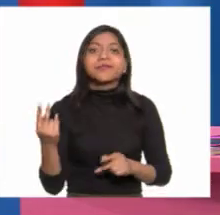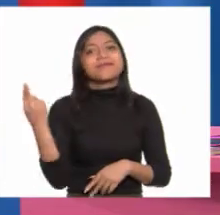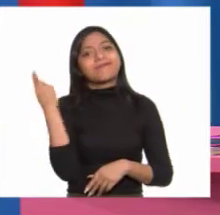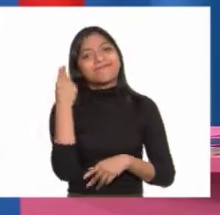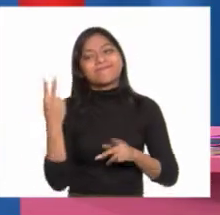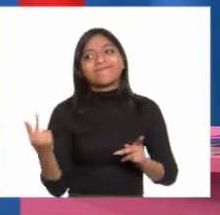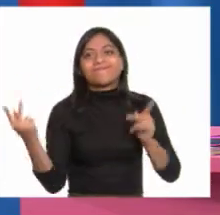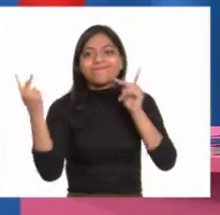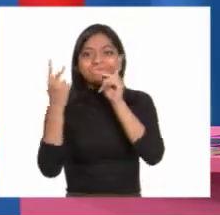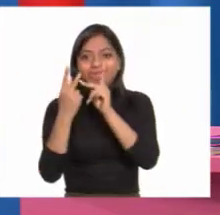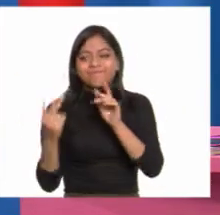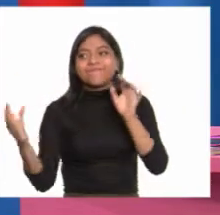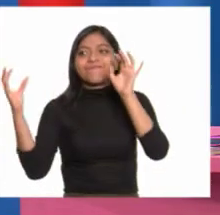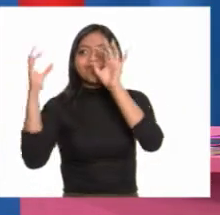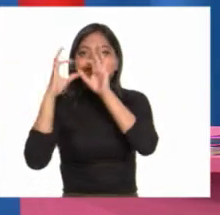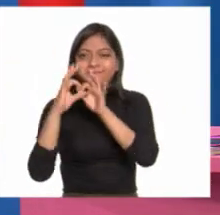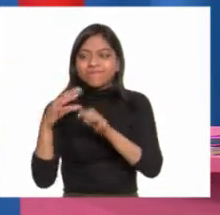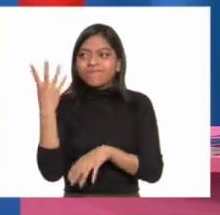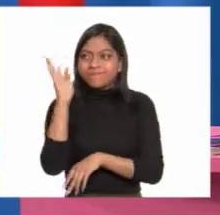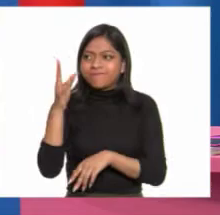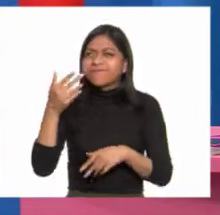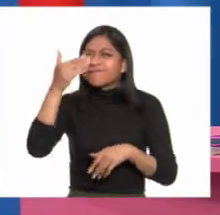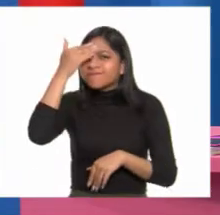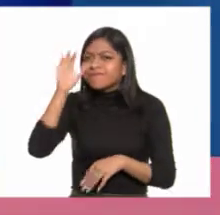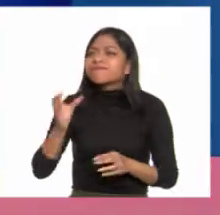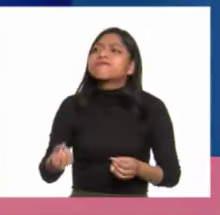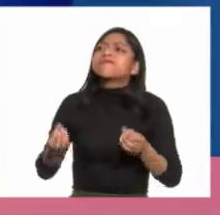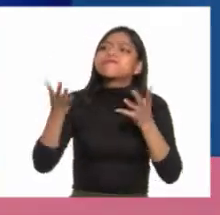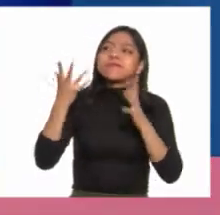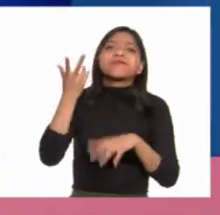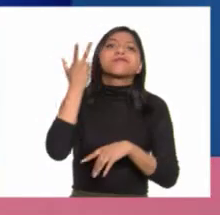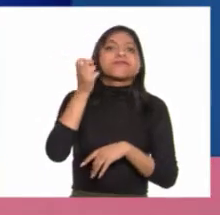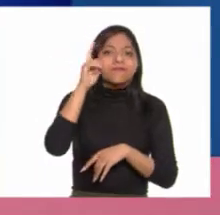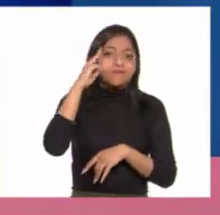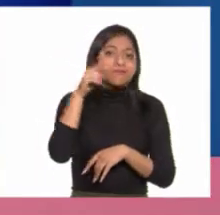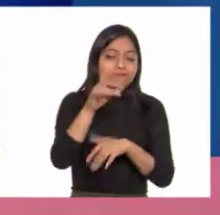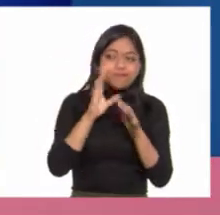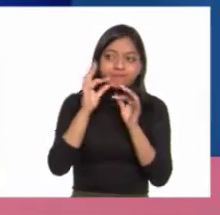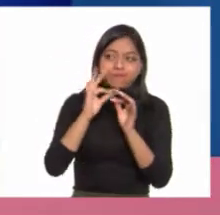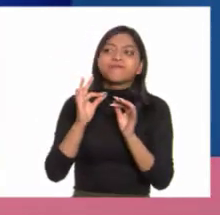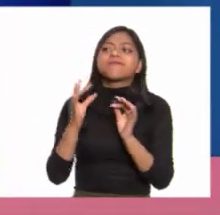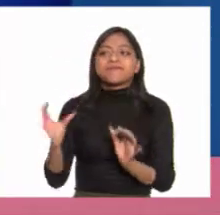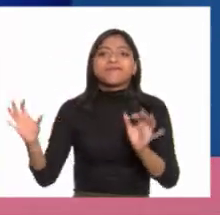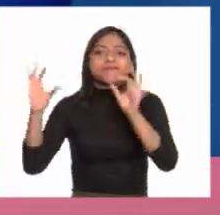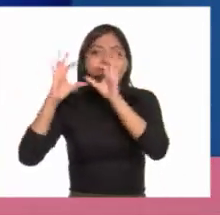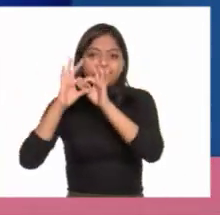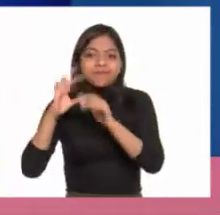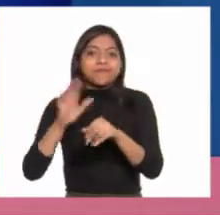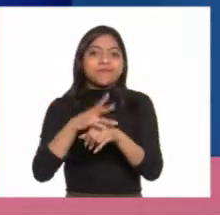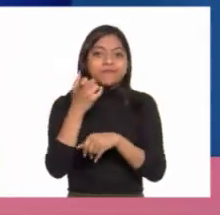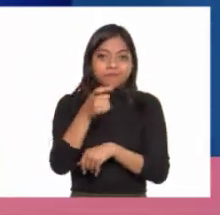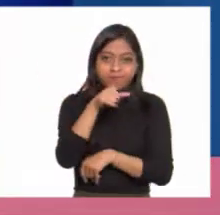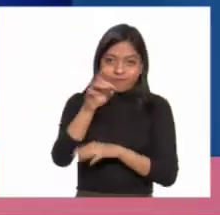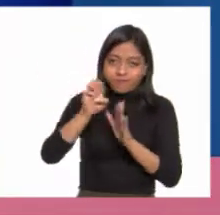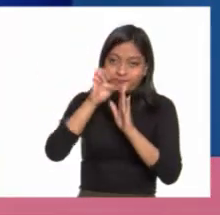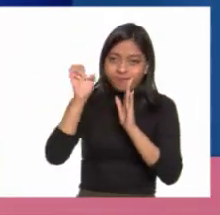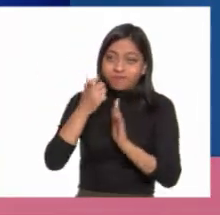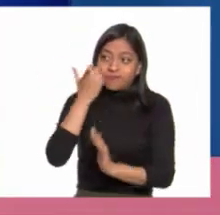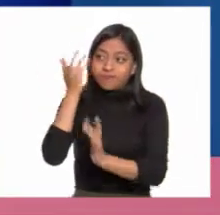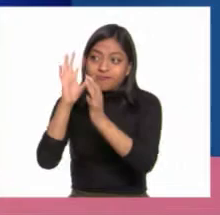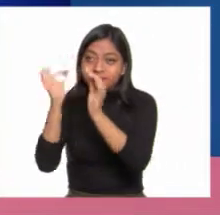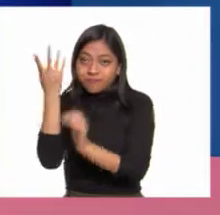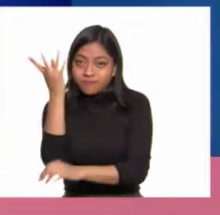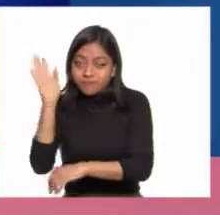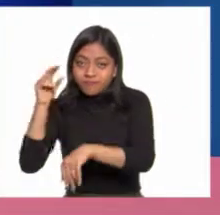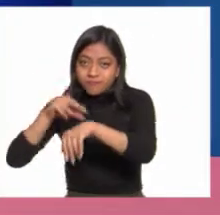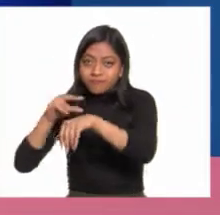debe adecuarse a las necesidades del público. ¡Claro! Por eso Jenny se puso a investigar y se aprendió